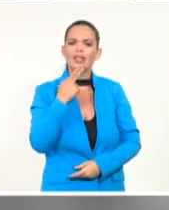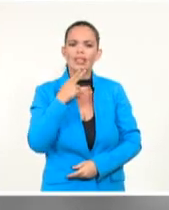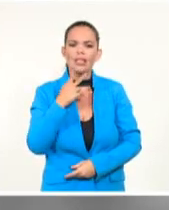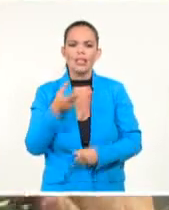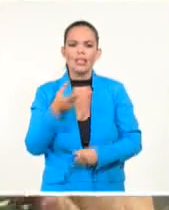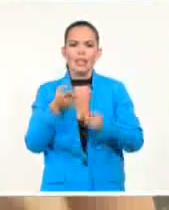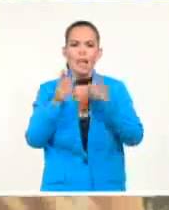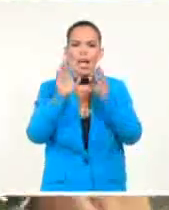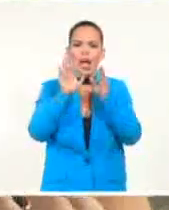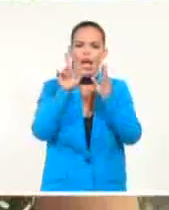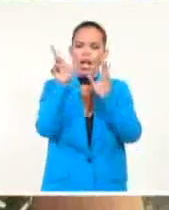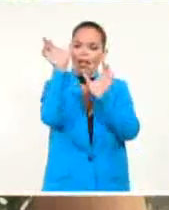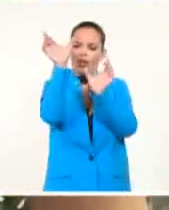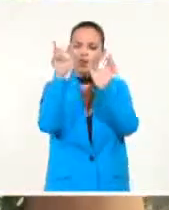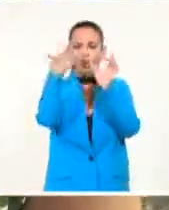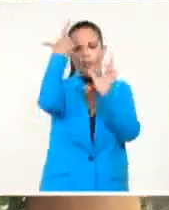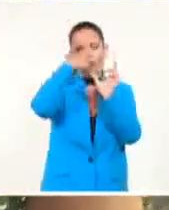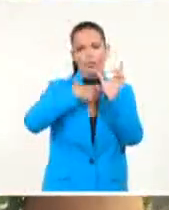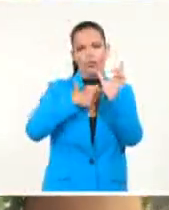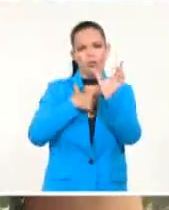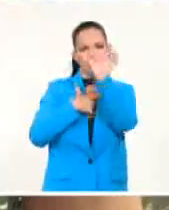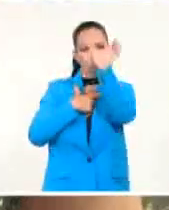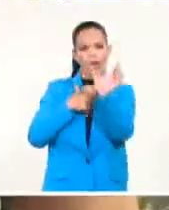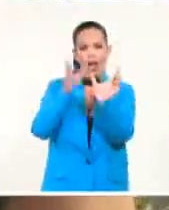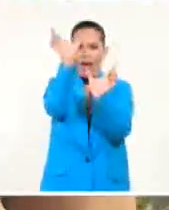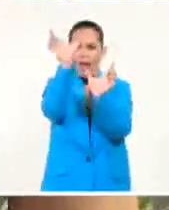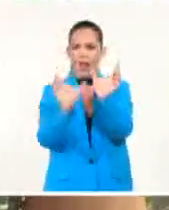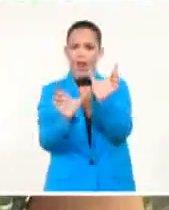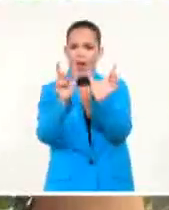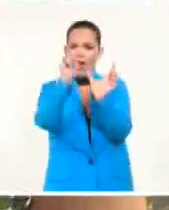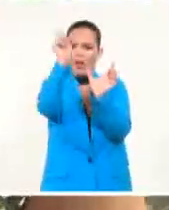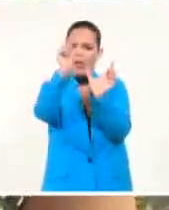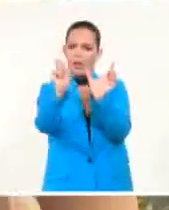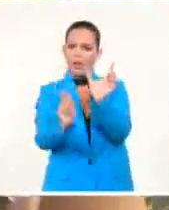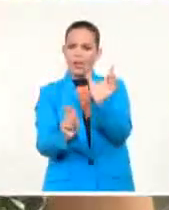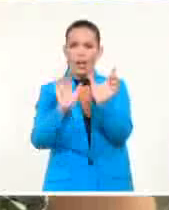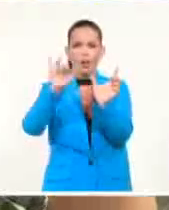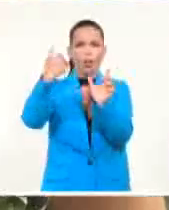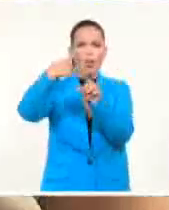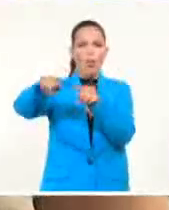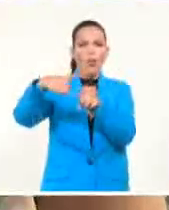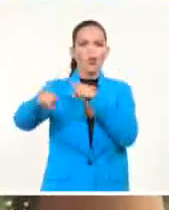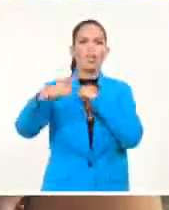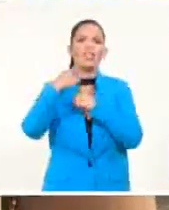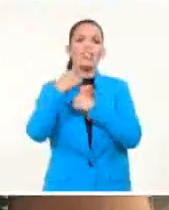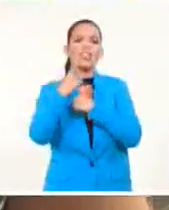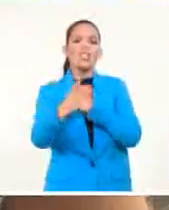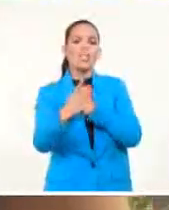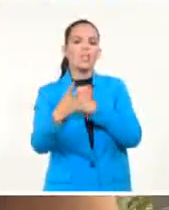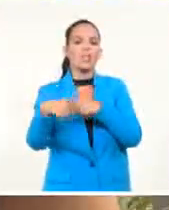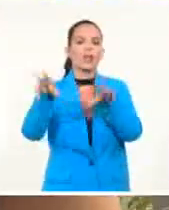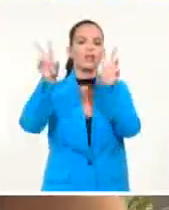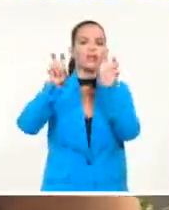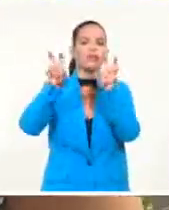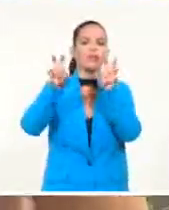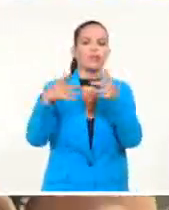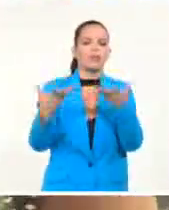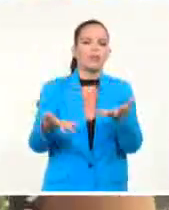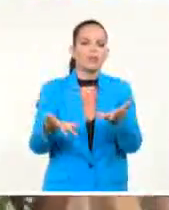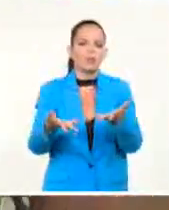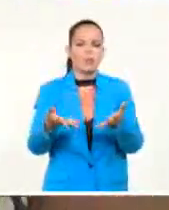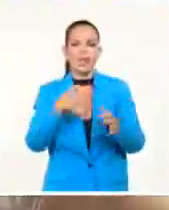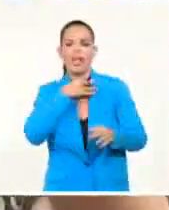tipo cartel serigrafiado, donde se asocia a la figura de Martí, que es la idea del bien, la idea de con todos y para el bien de